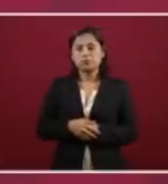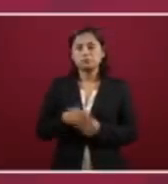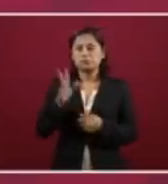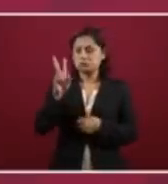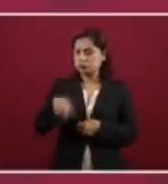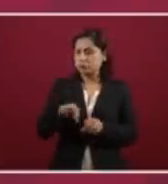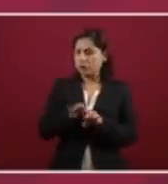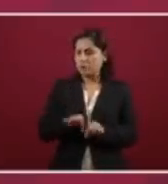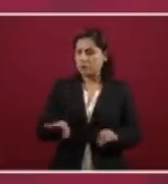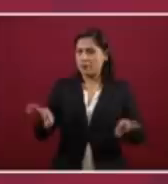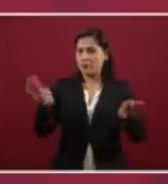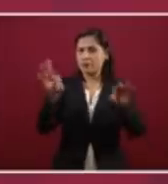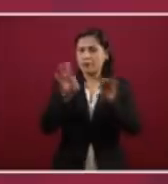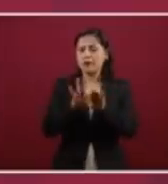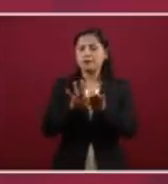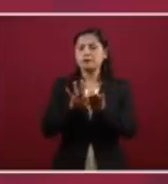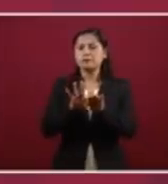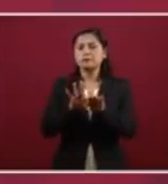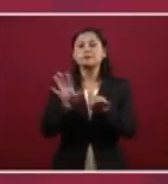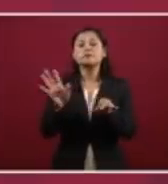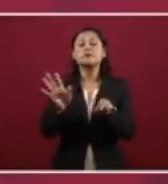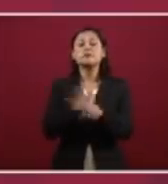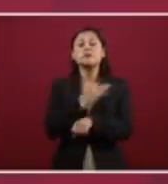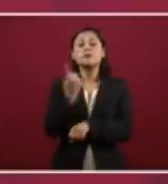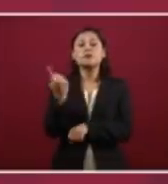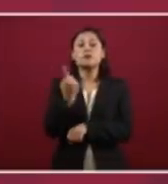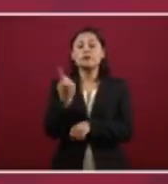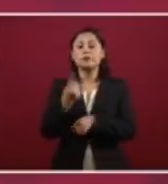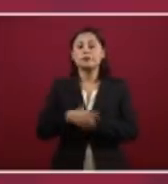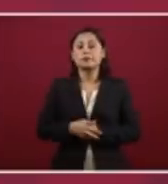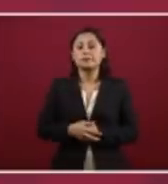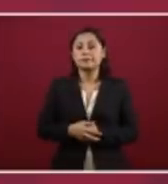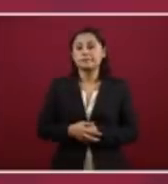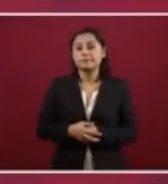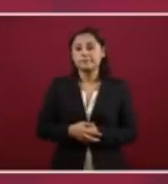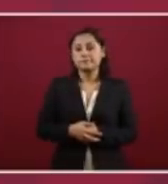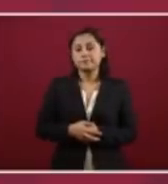pertinentes porque hay la